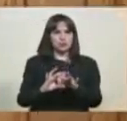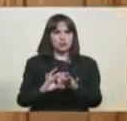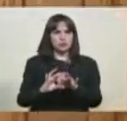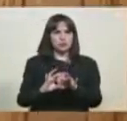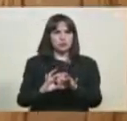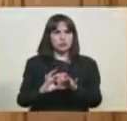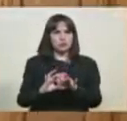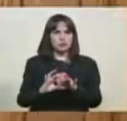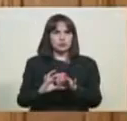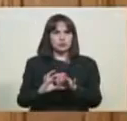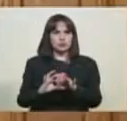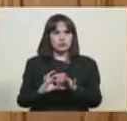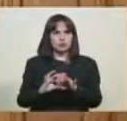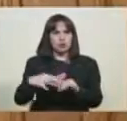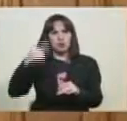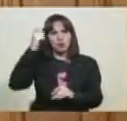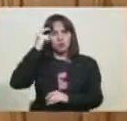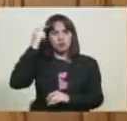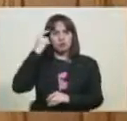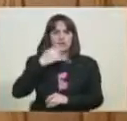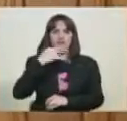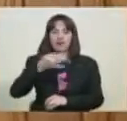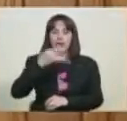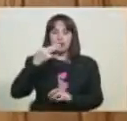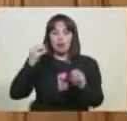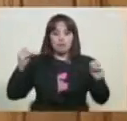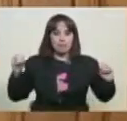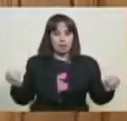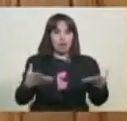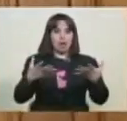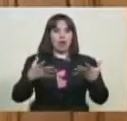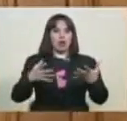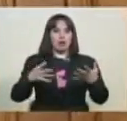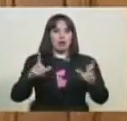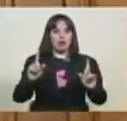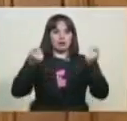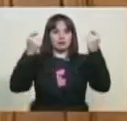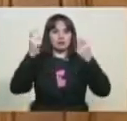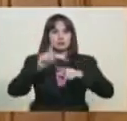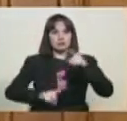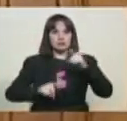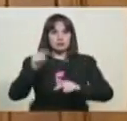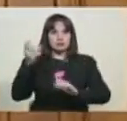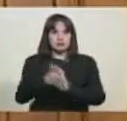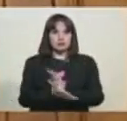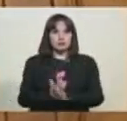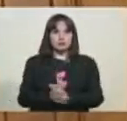porque fue un día verdaderamente milagroso, nos salvó un milagro.